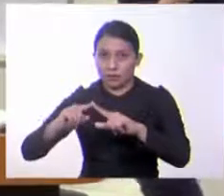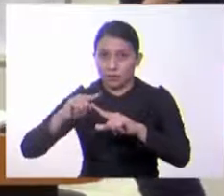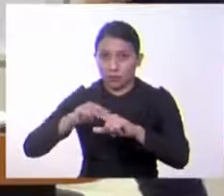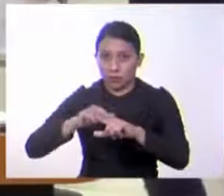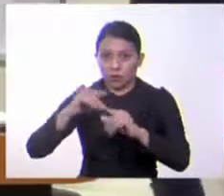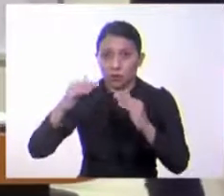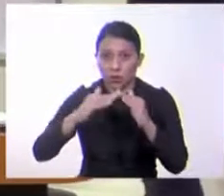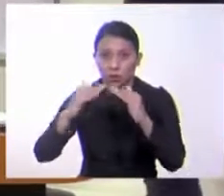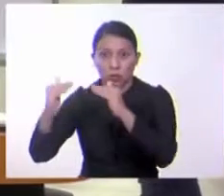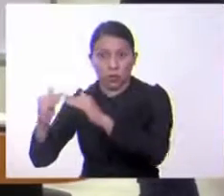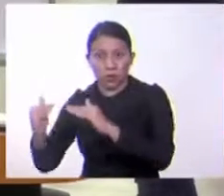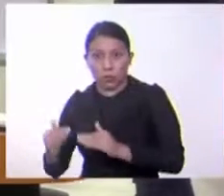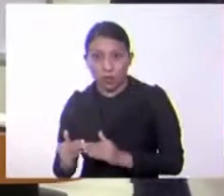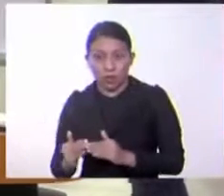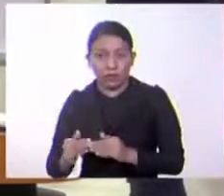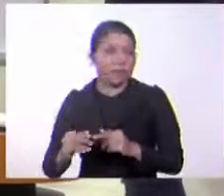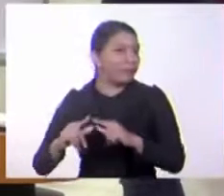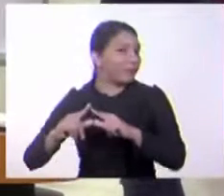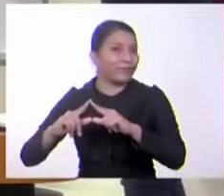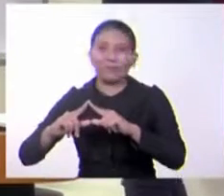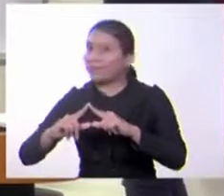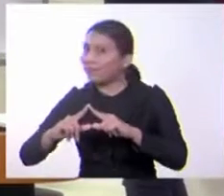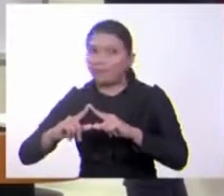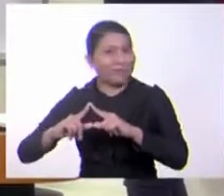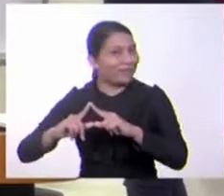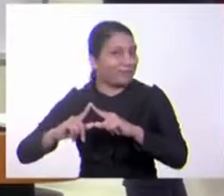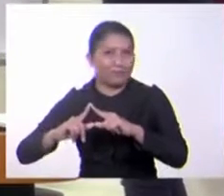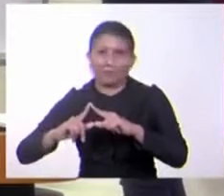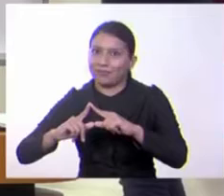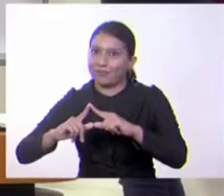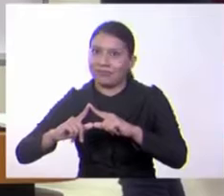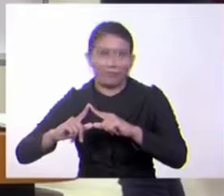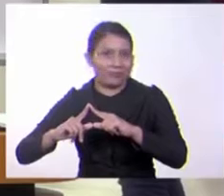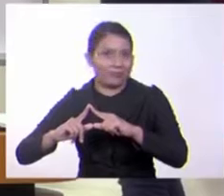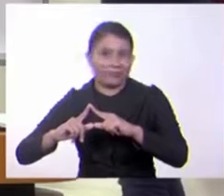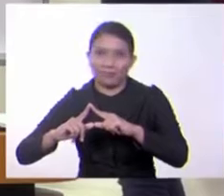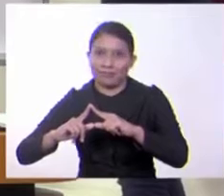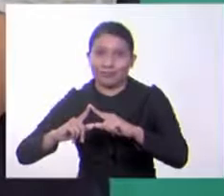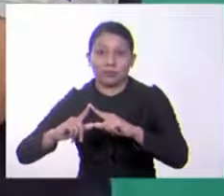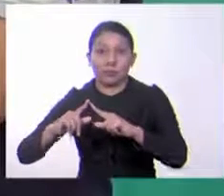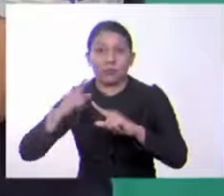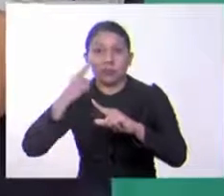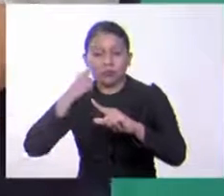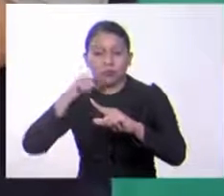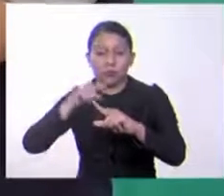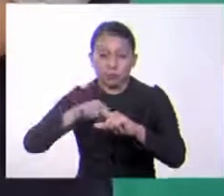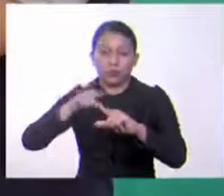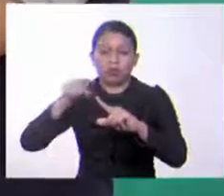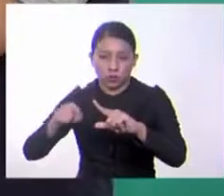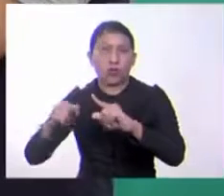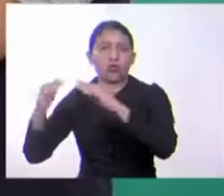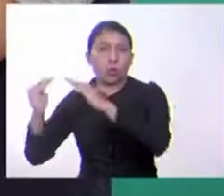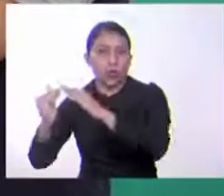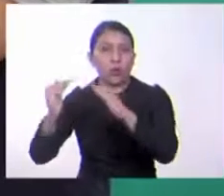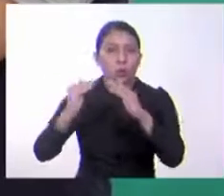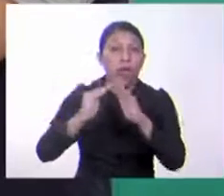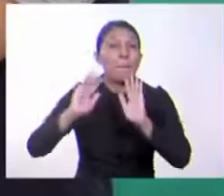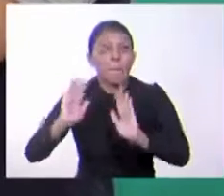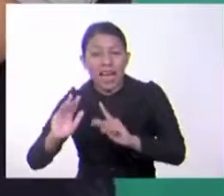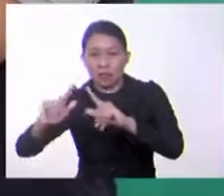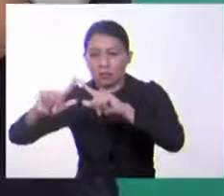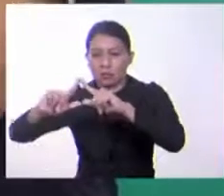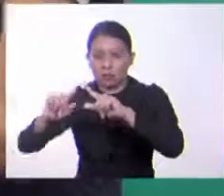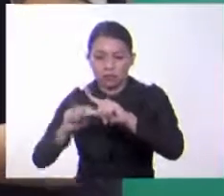Doris, en este triángulo, este lado no es igual a los otros dos.